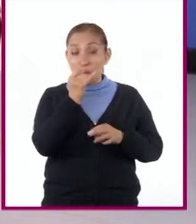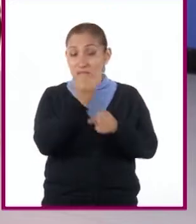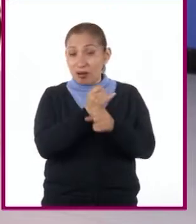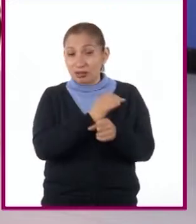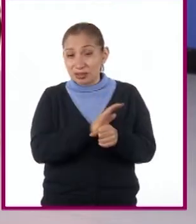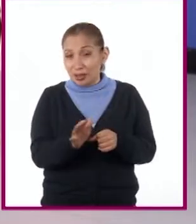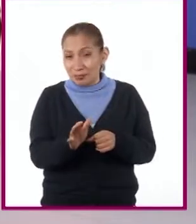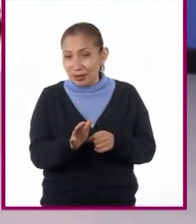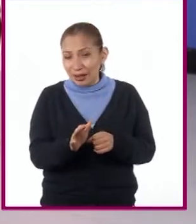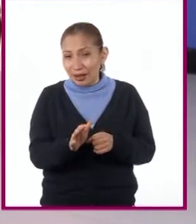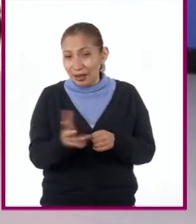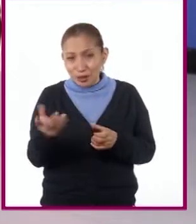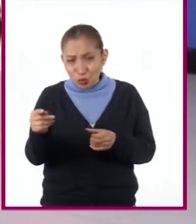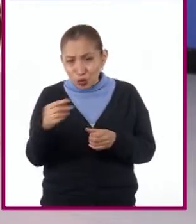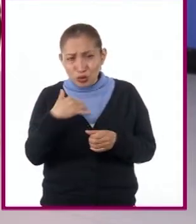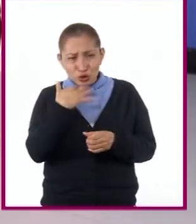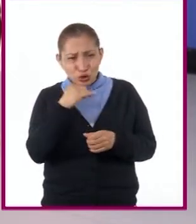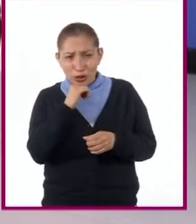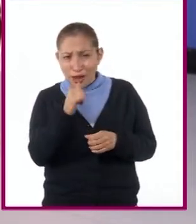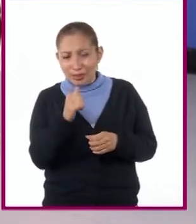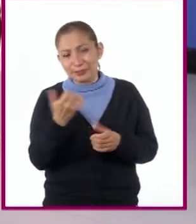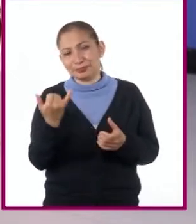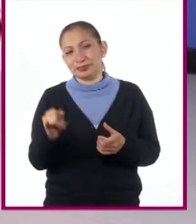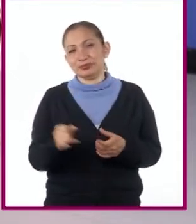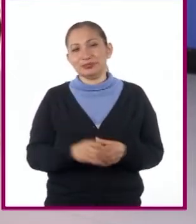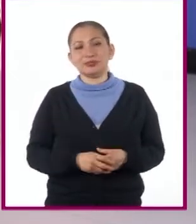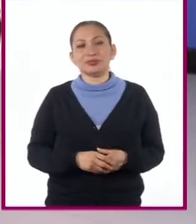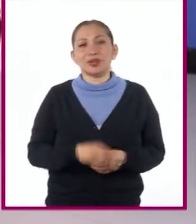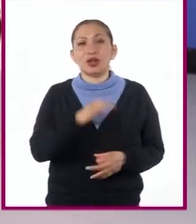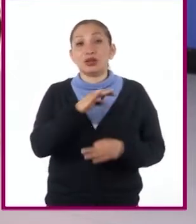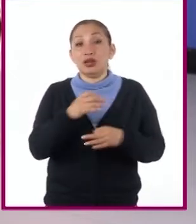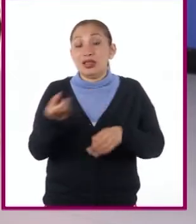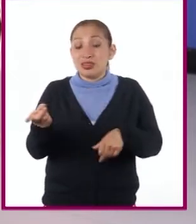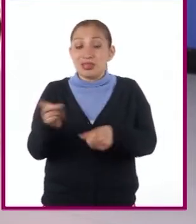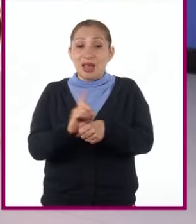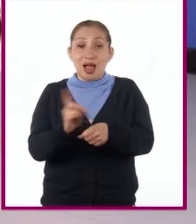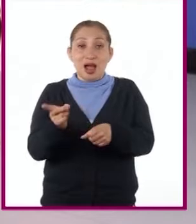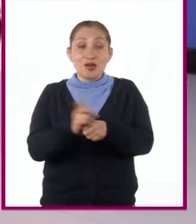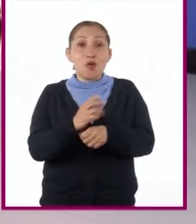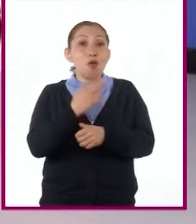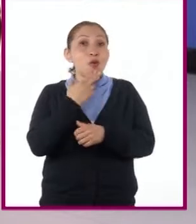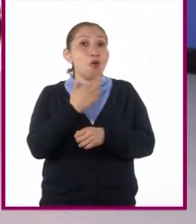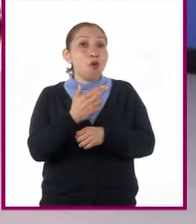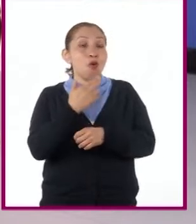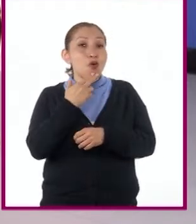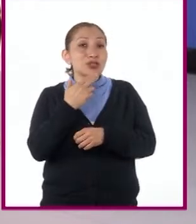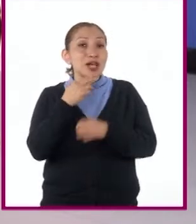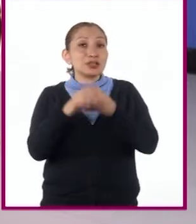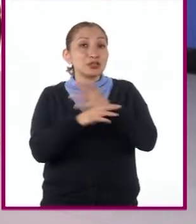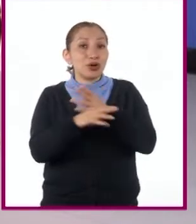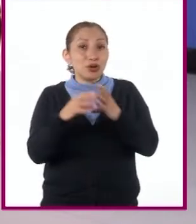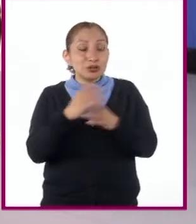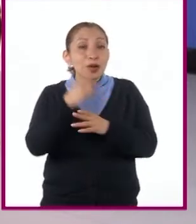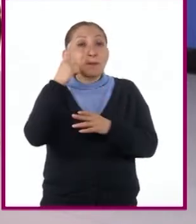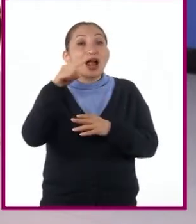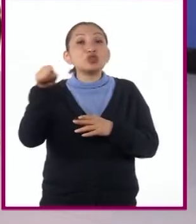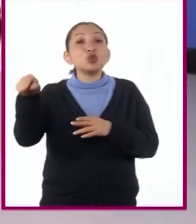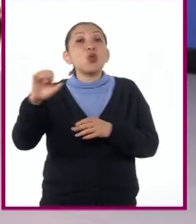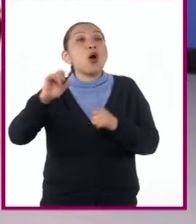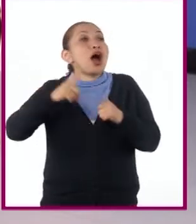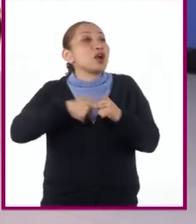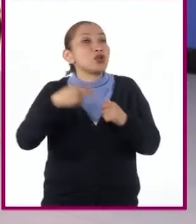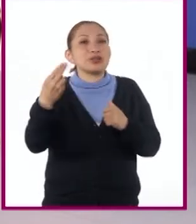imposible que no contamines. Pues todos los días utilizas recursos para satisfacer tus